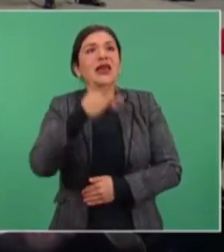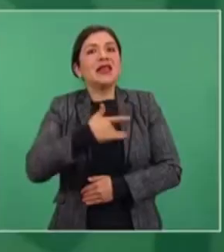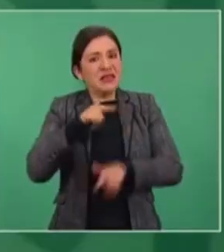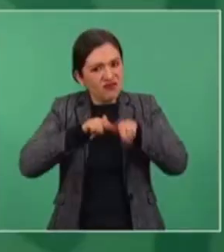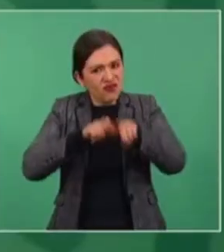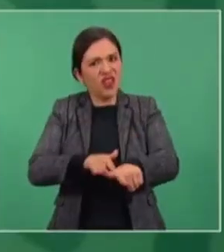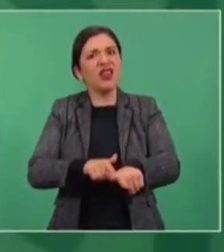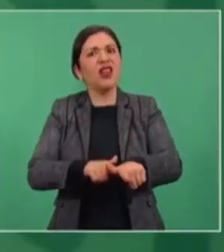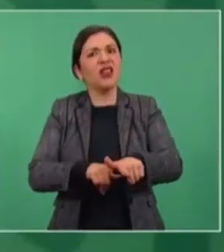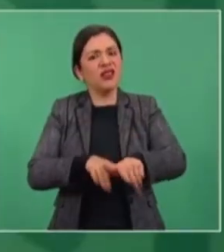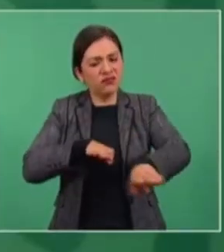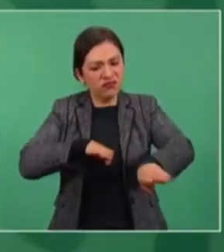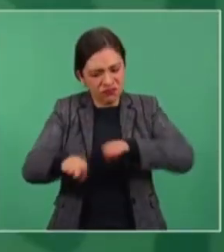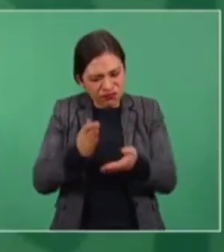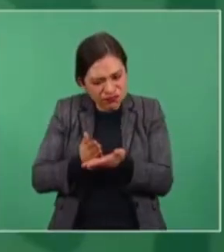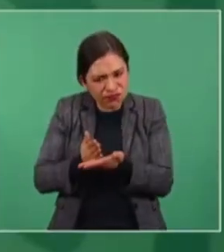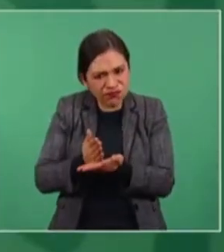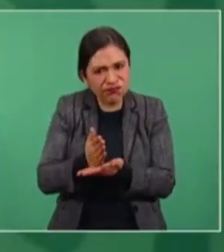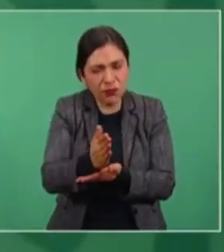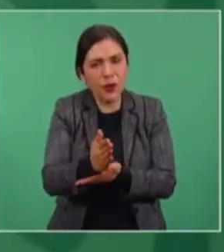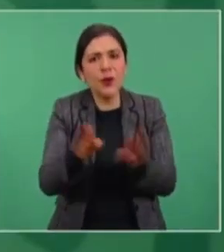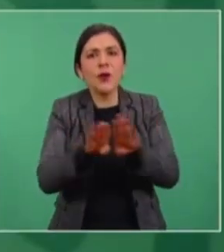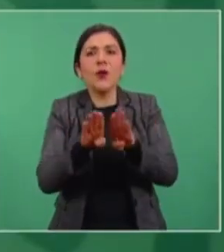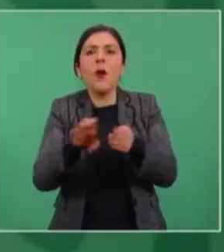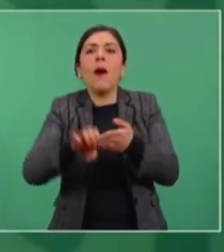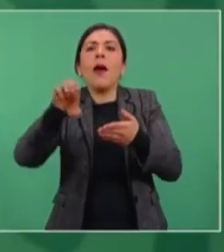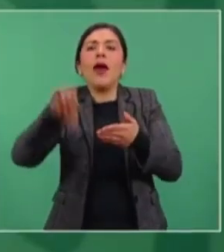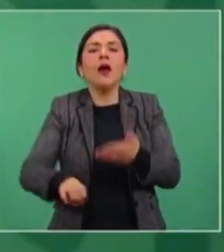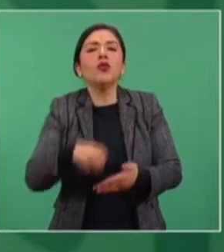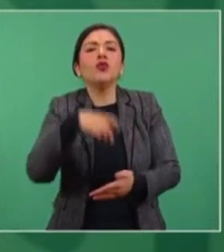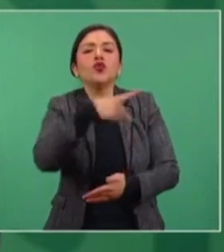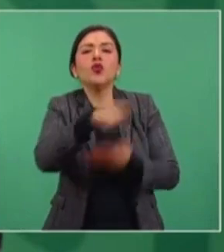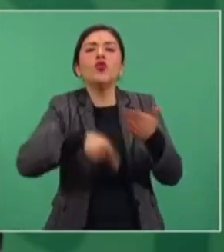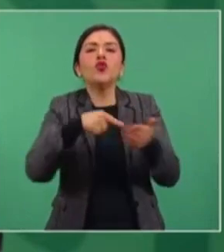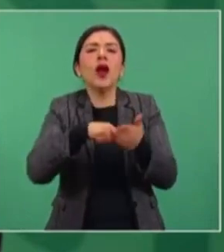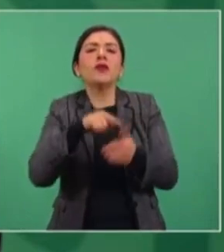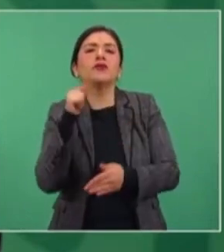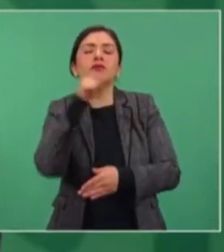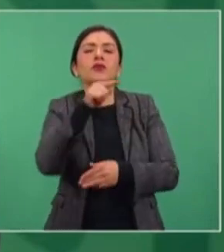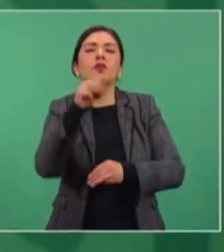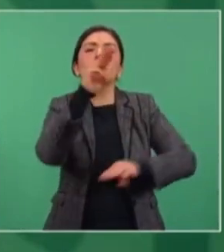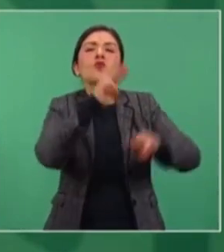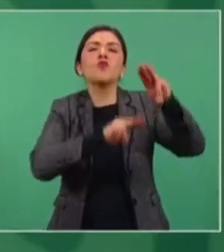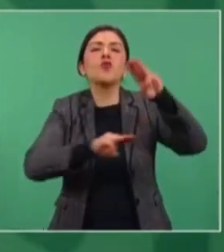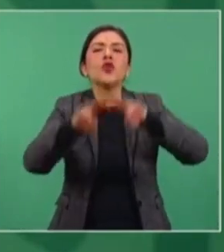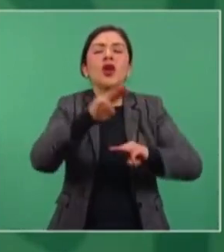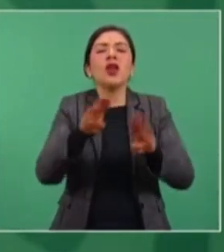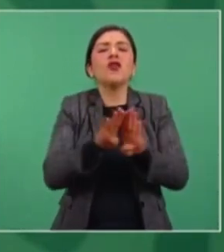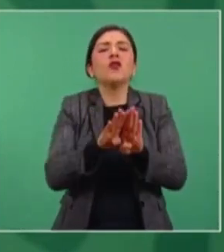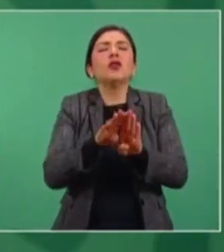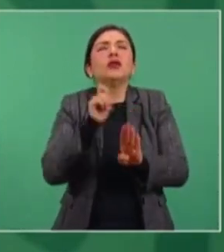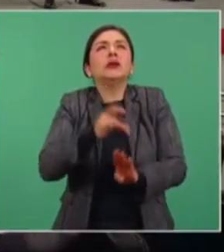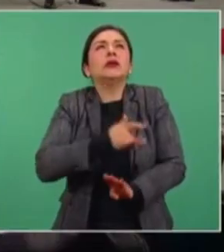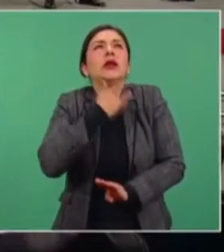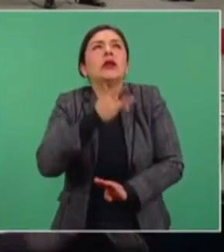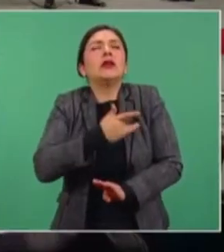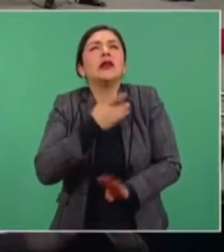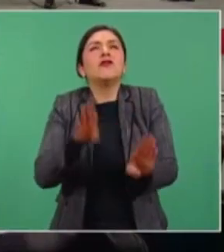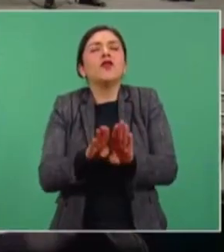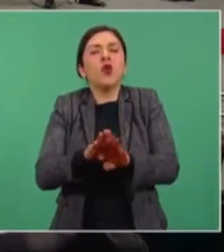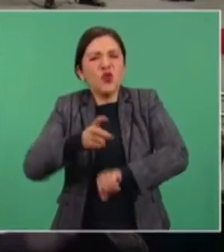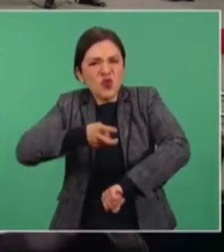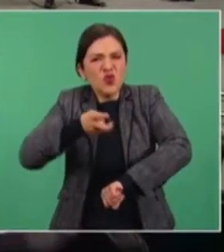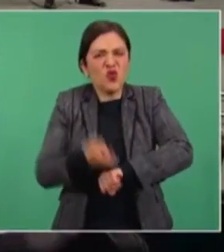con su ejemplo desde las laderas de la montaña augusta de la serenidad, como la llamaba